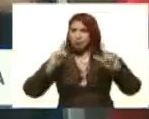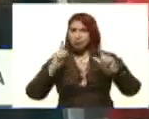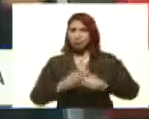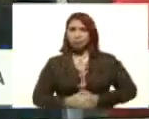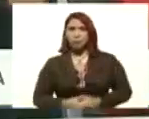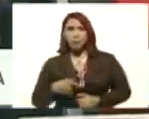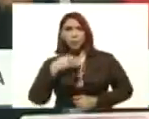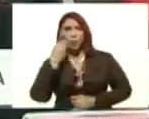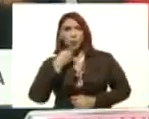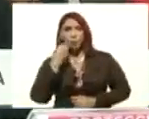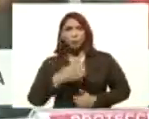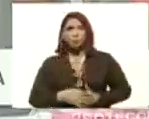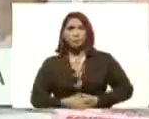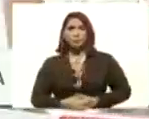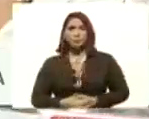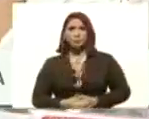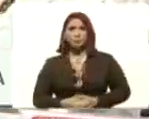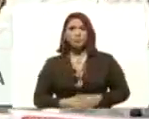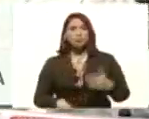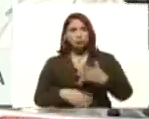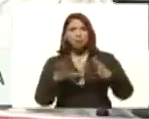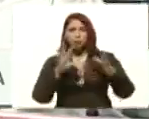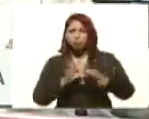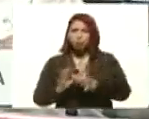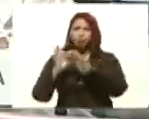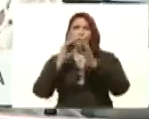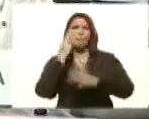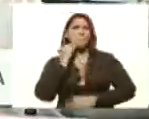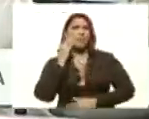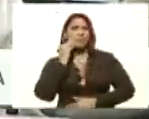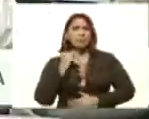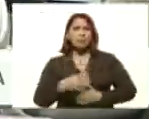la juventud. Vamos a unificar experiencia,